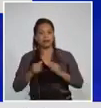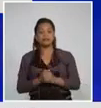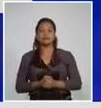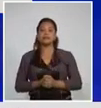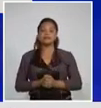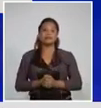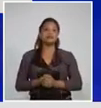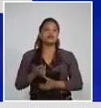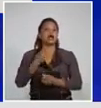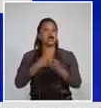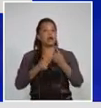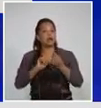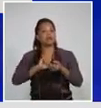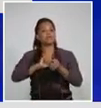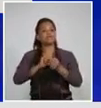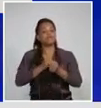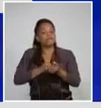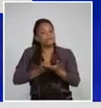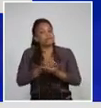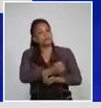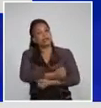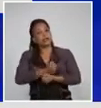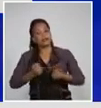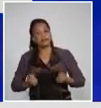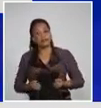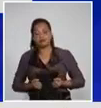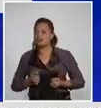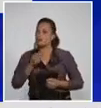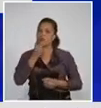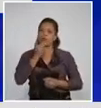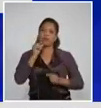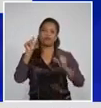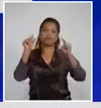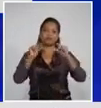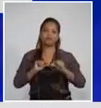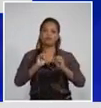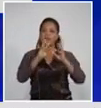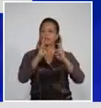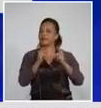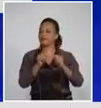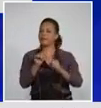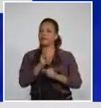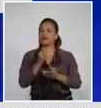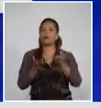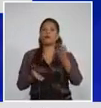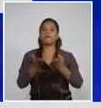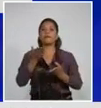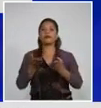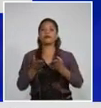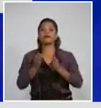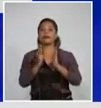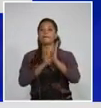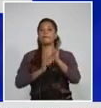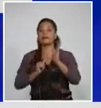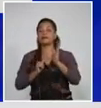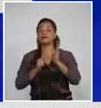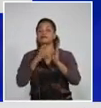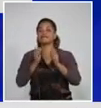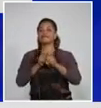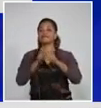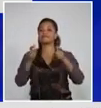del esfuerzo, no va a ser posible reducir esta cifra en comparación con el mes de mayor número de